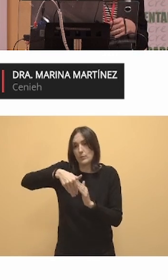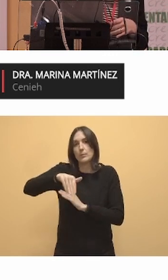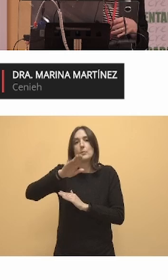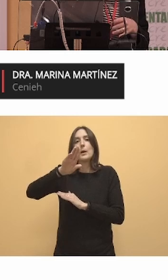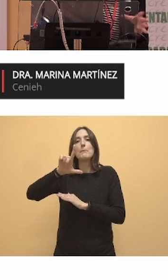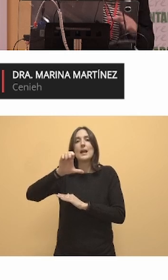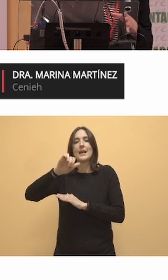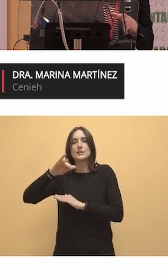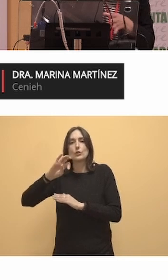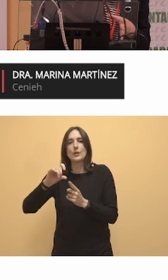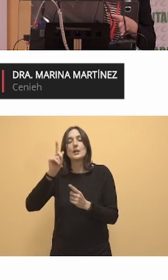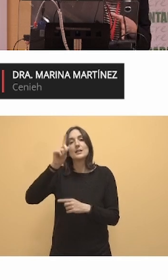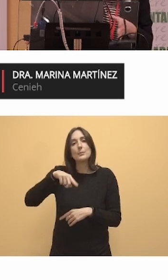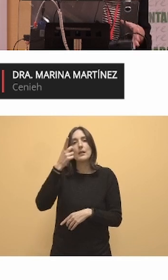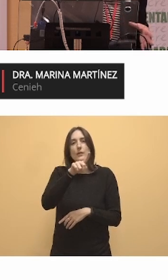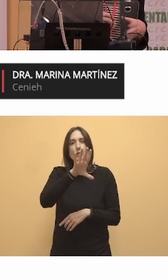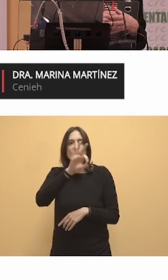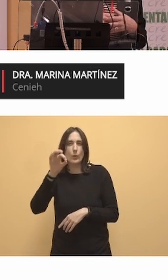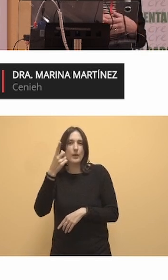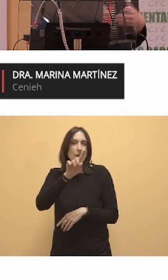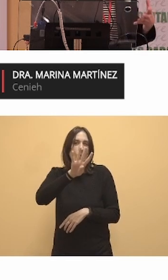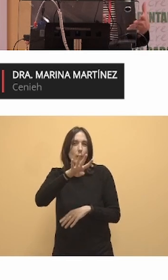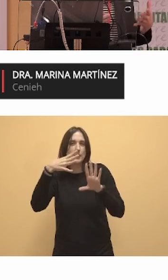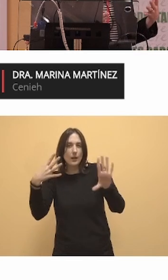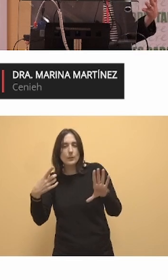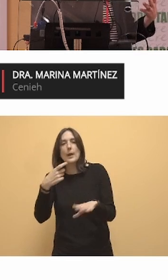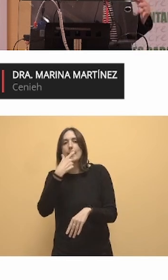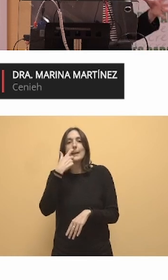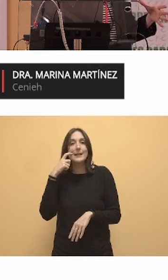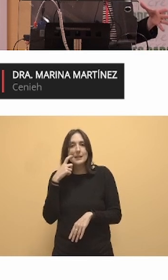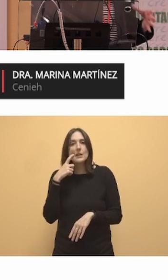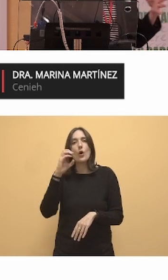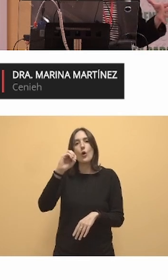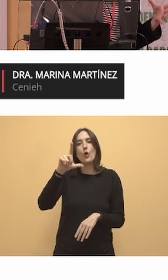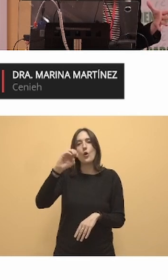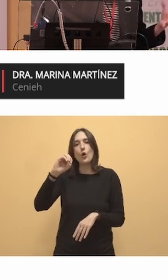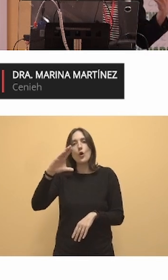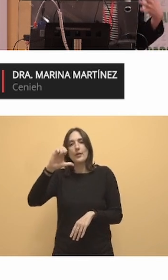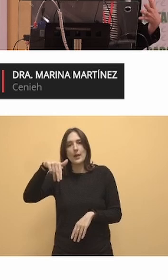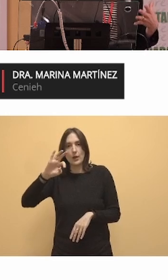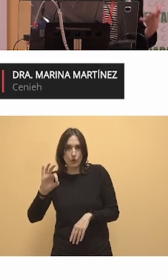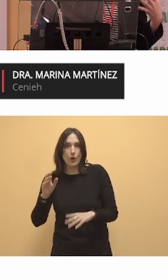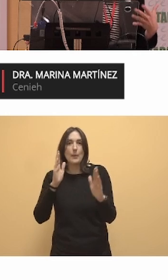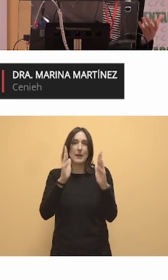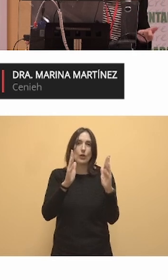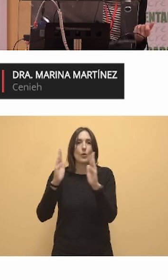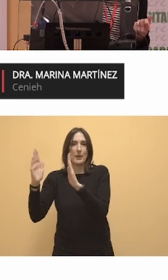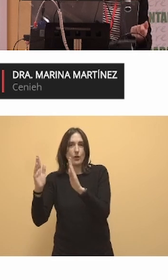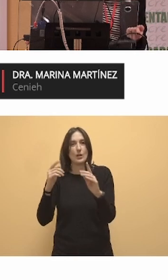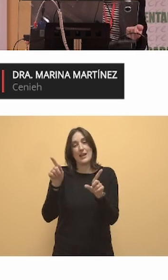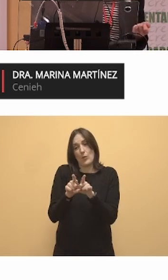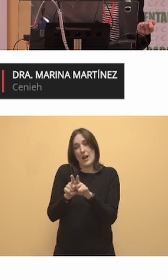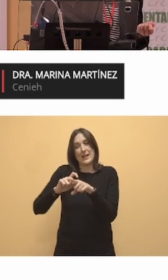también 150, 149 piezas dentales del Holoceno, de ese otro periodo característico más de